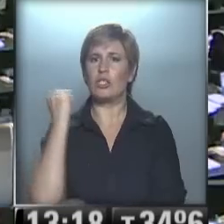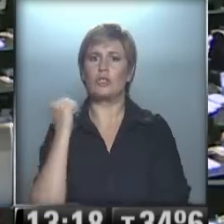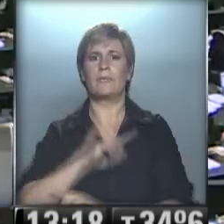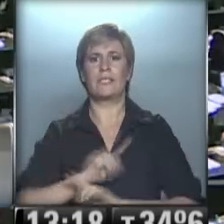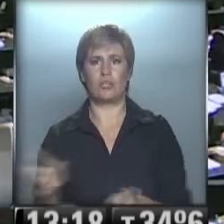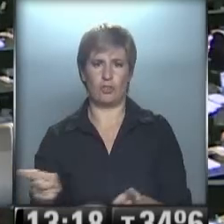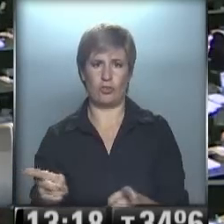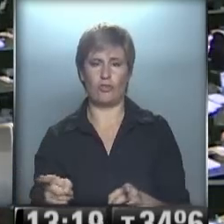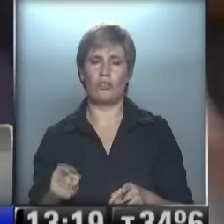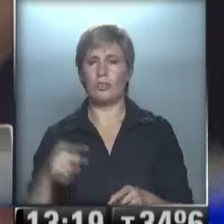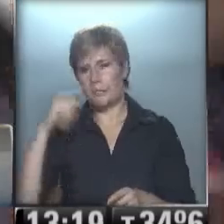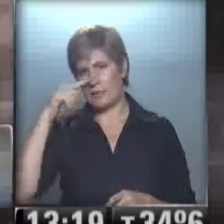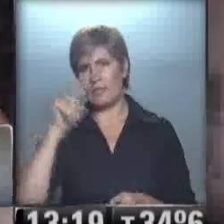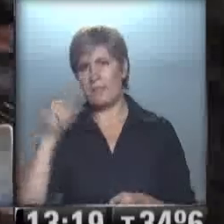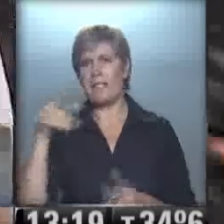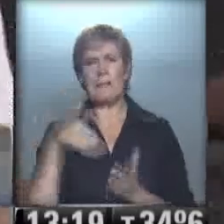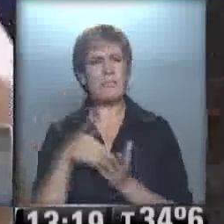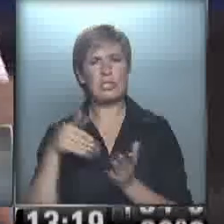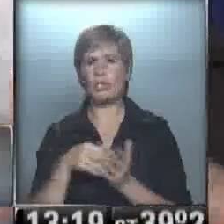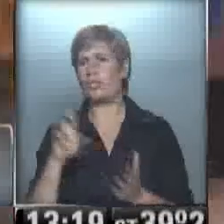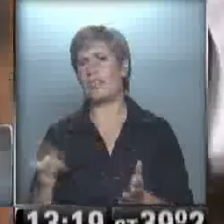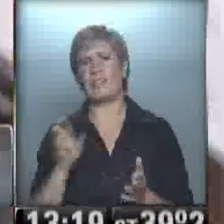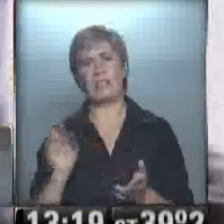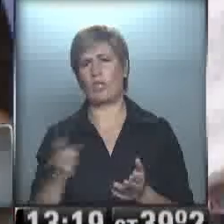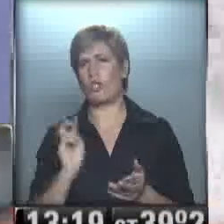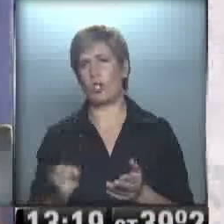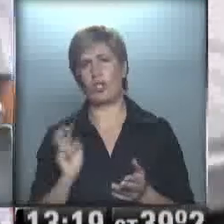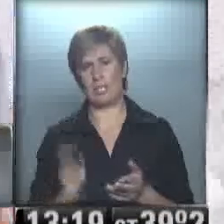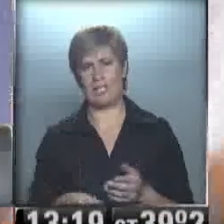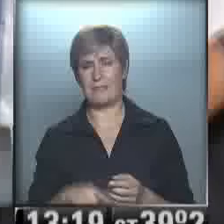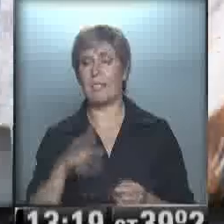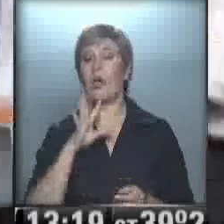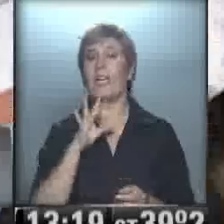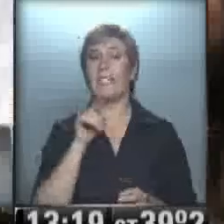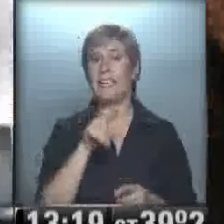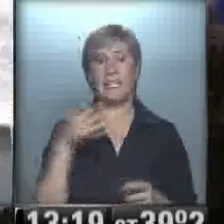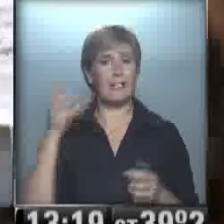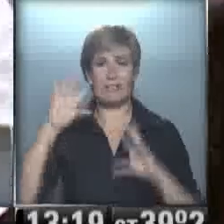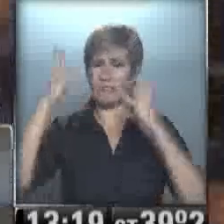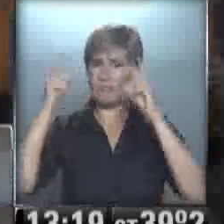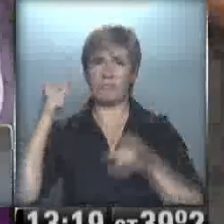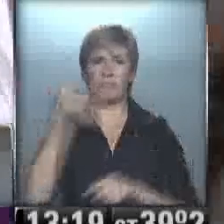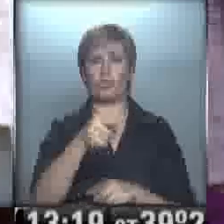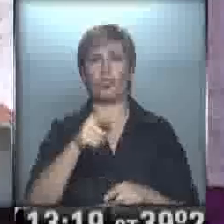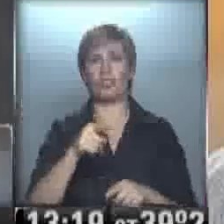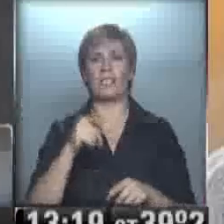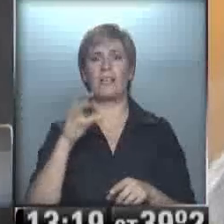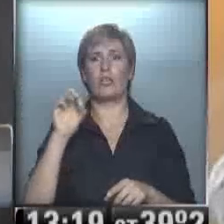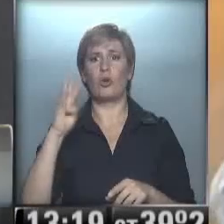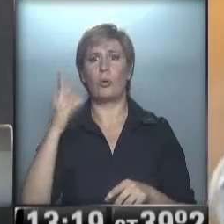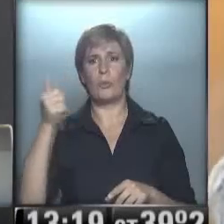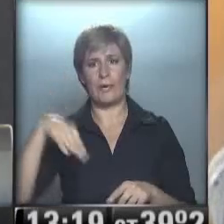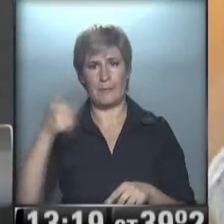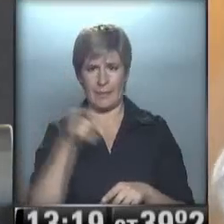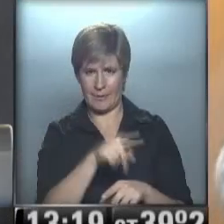los 7.000 millones de dólares, el acuerdo despertó la furia de Israel contra Barack Obama. El gobierno de Benjamín